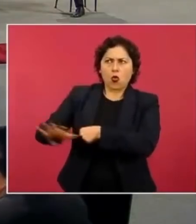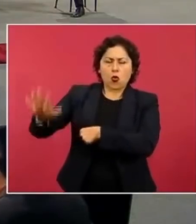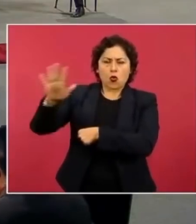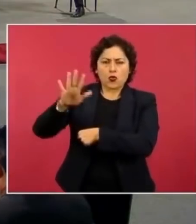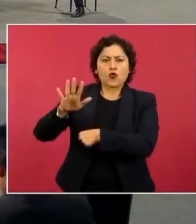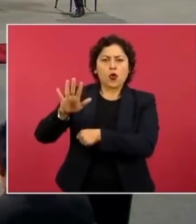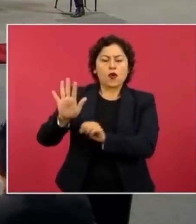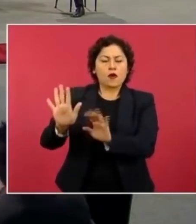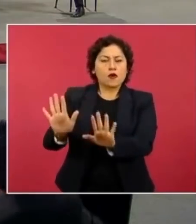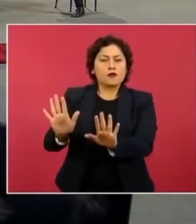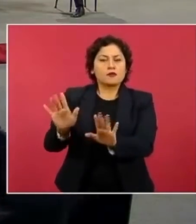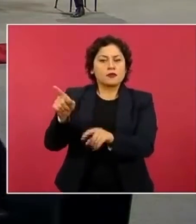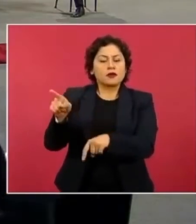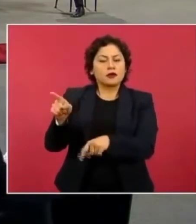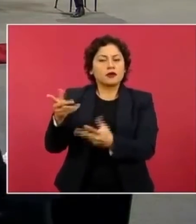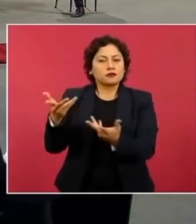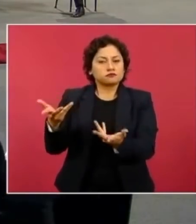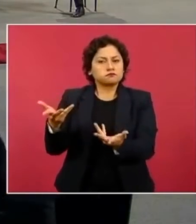donde les afectaría más,